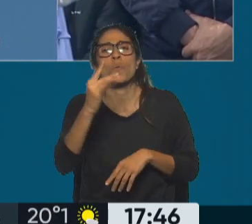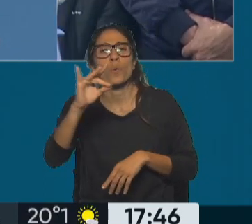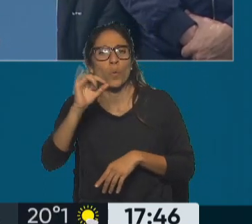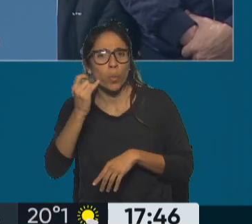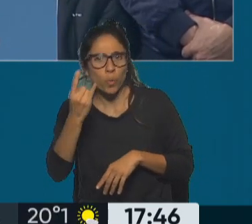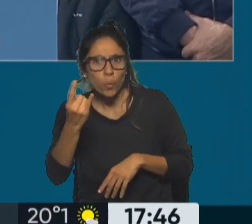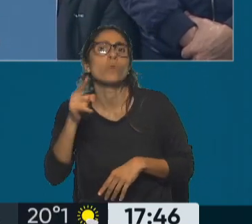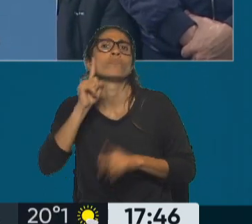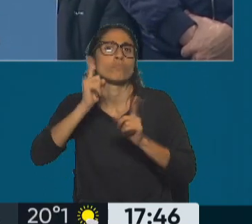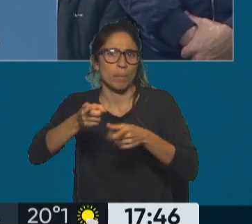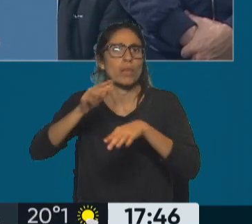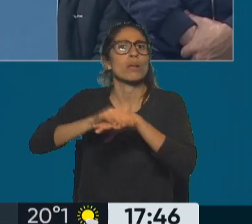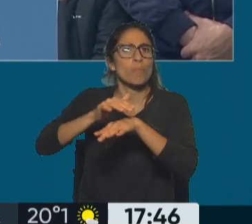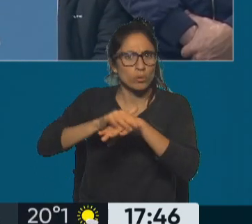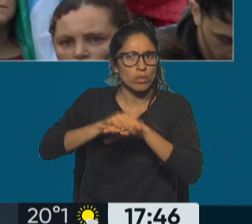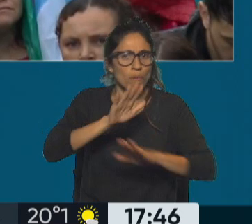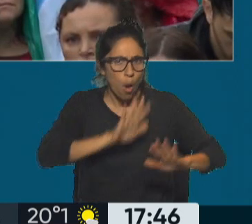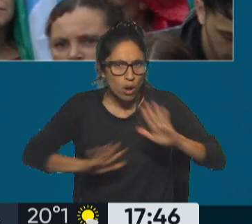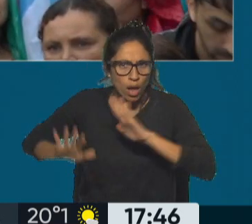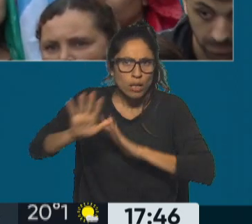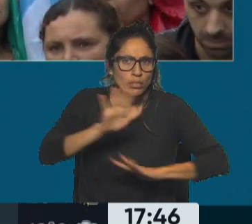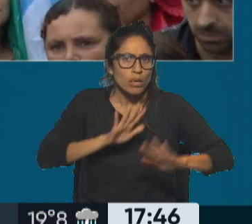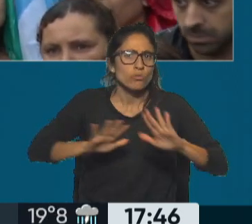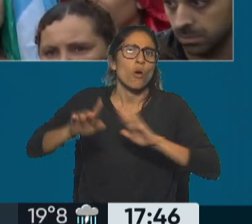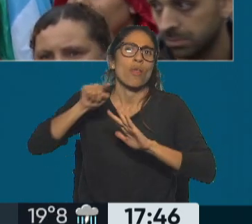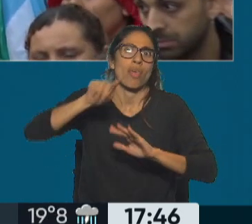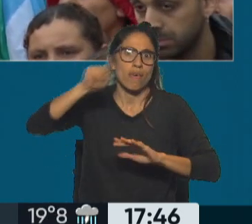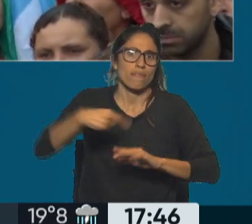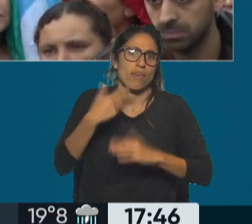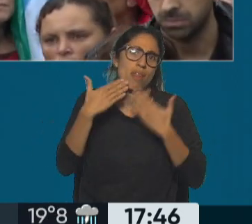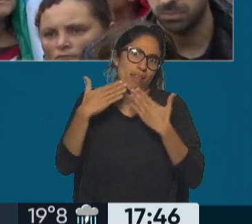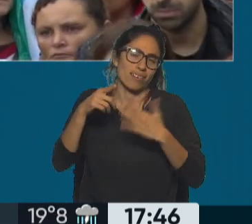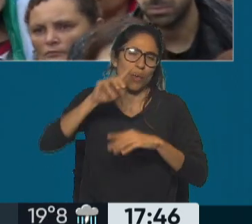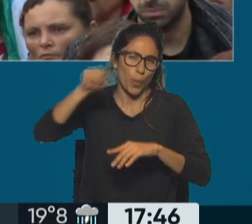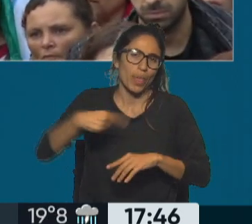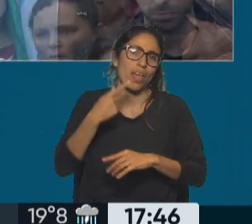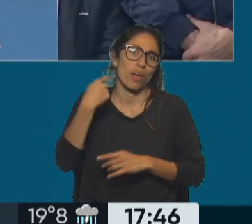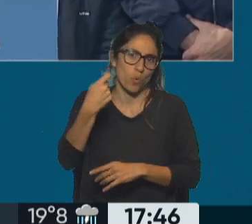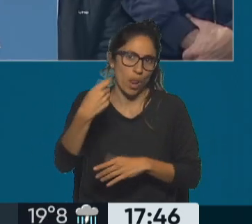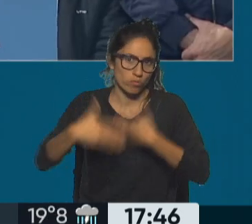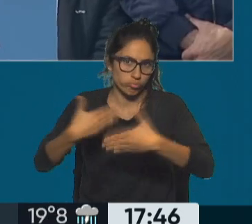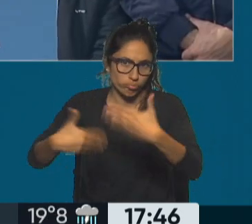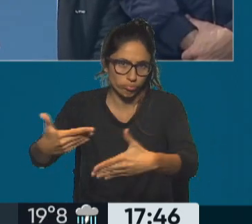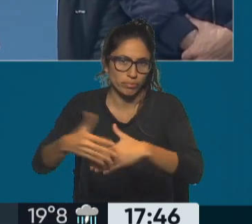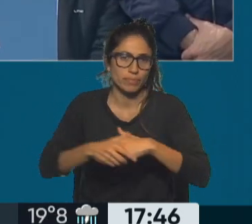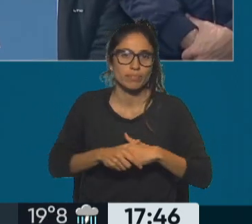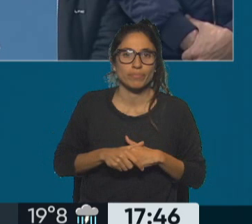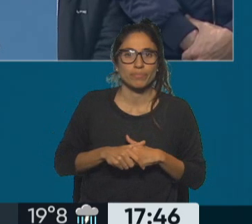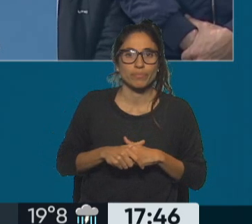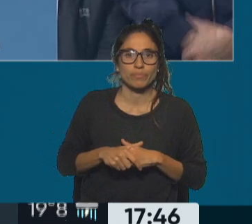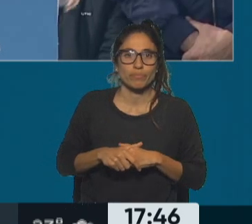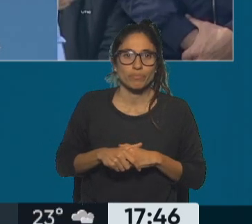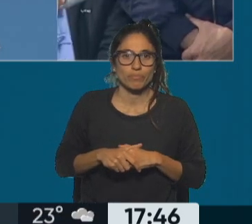alguna manera es también elogios para, bueno, quienes están acá, muchos de los que están acá fueron parte de nuestros equipos en el